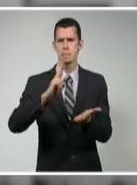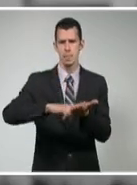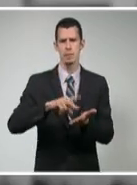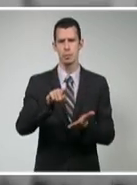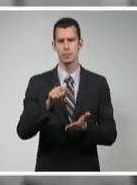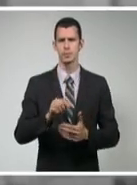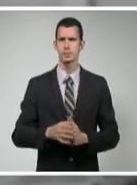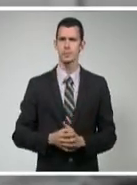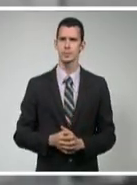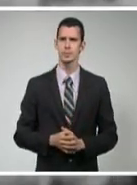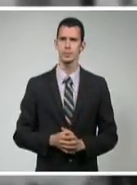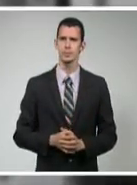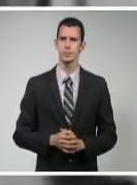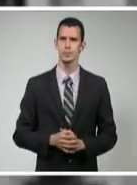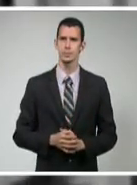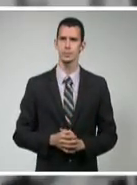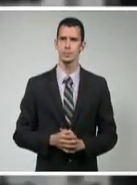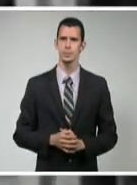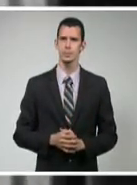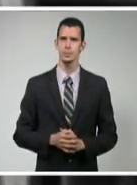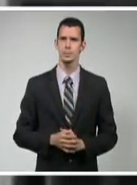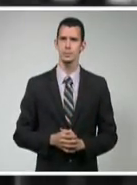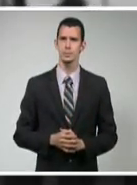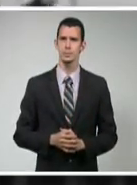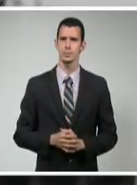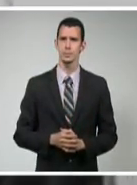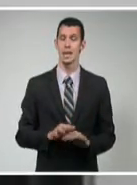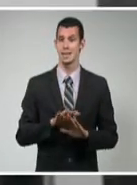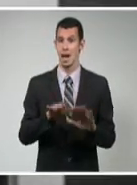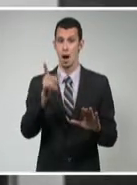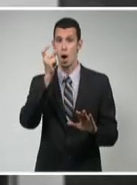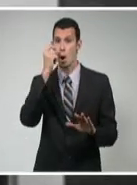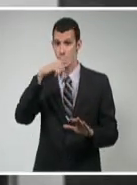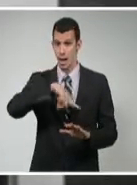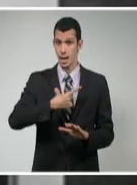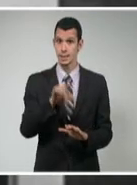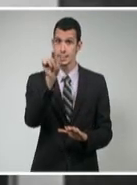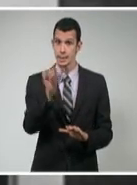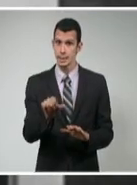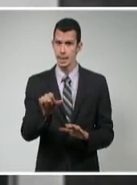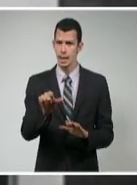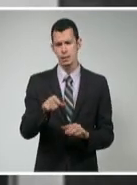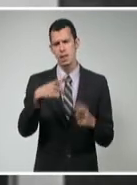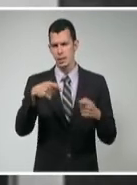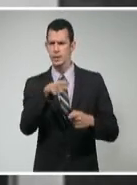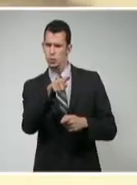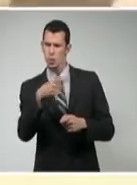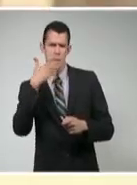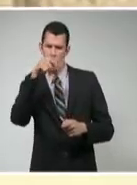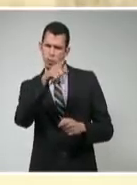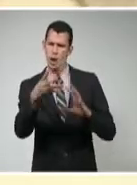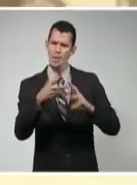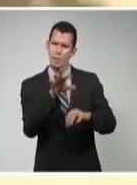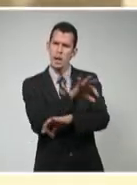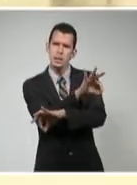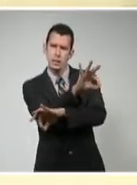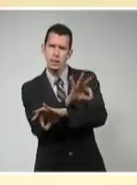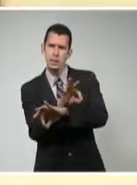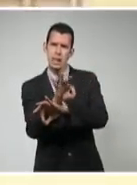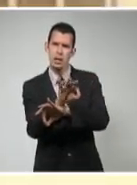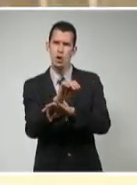Artes Plásticas. Además, se le encomendó una labor especial, la de diseñar el logotipo que distinguiría a la naciente institución y